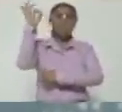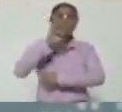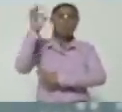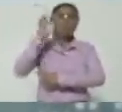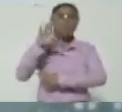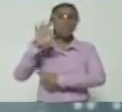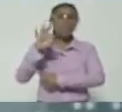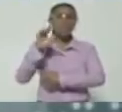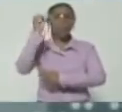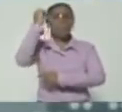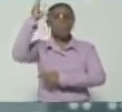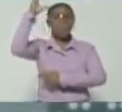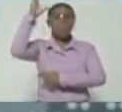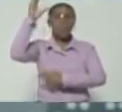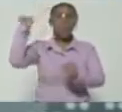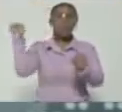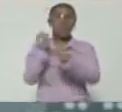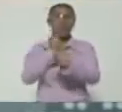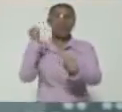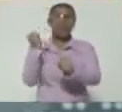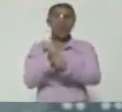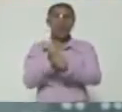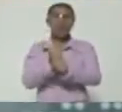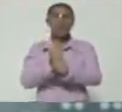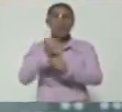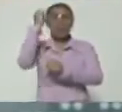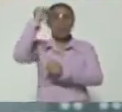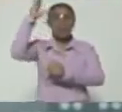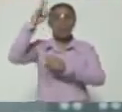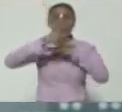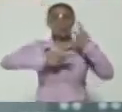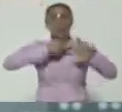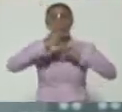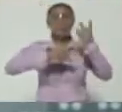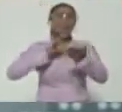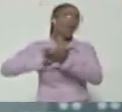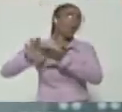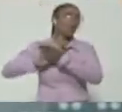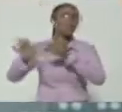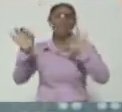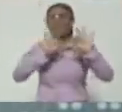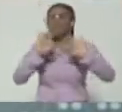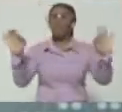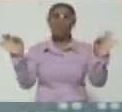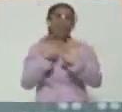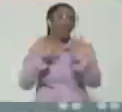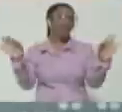100% de la capacidad de trabajo, de la capacidad productiva, sin excusas de ningún tipo.